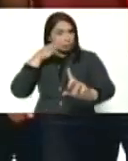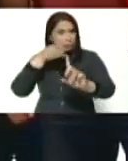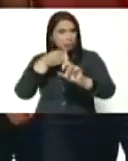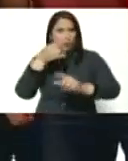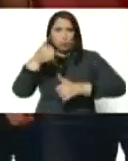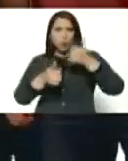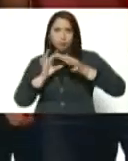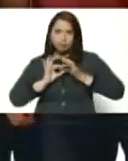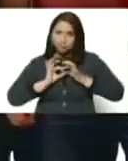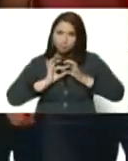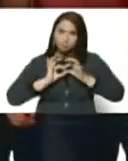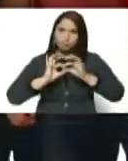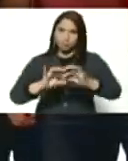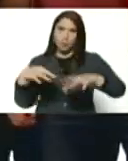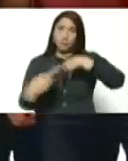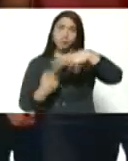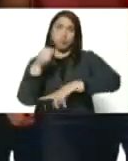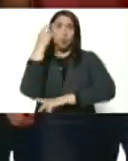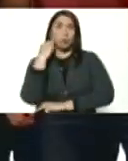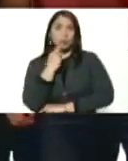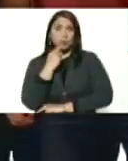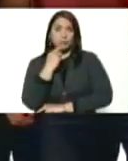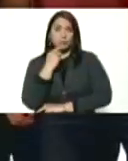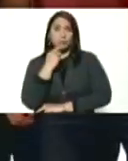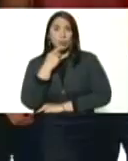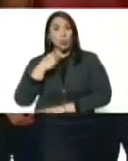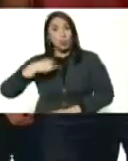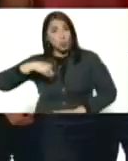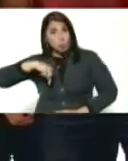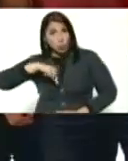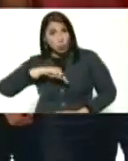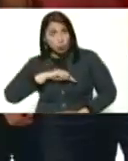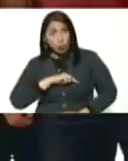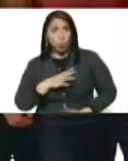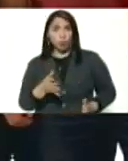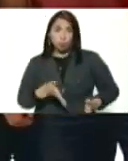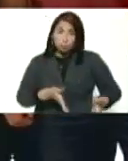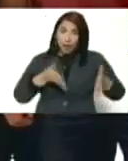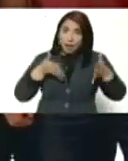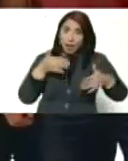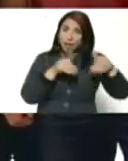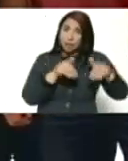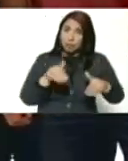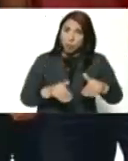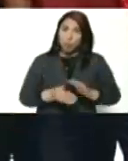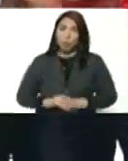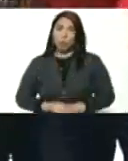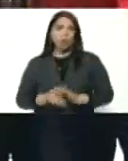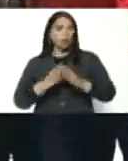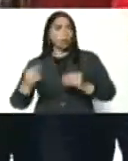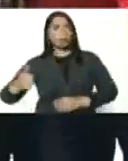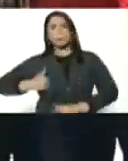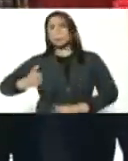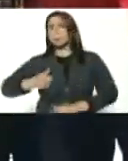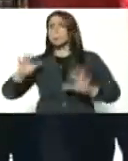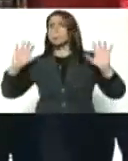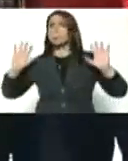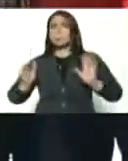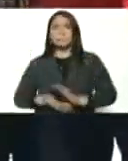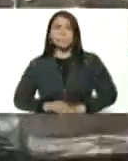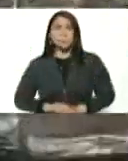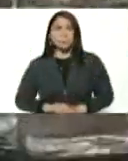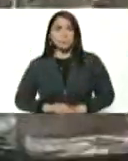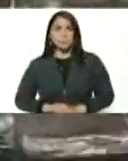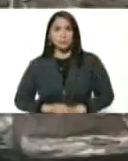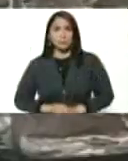es la consolidación de la revolución bolivariana. Si nos toca ganar elecciones, ganaremos las elecciones, todas las que se nos presenten.